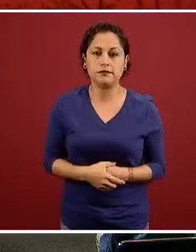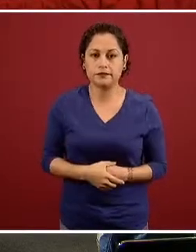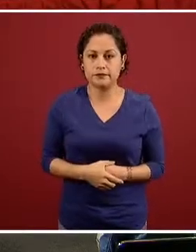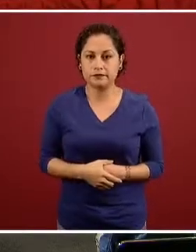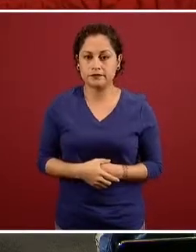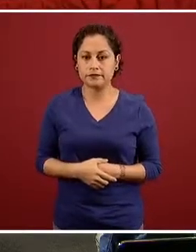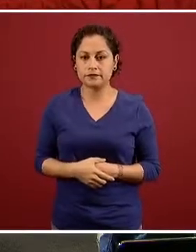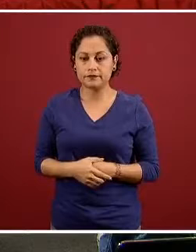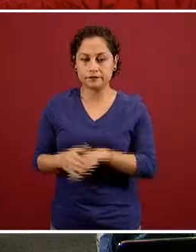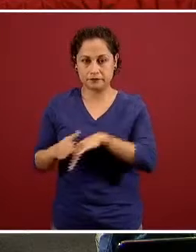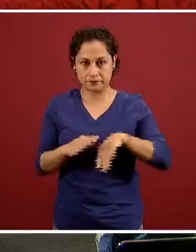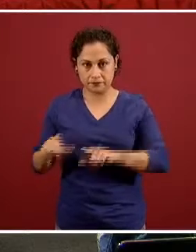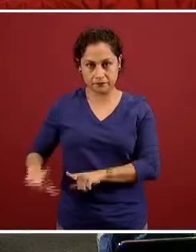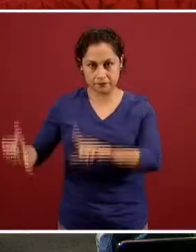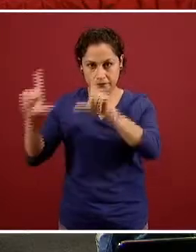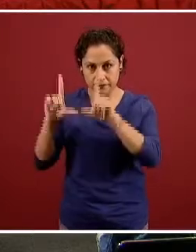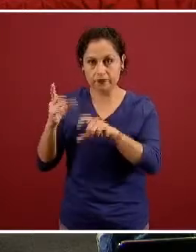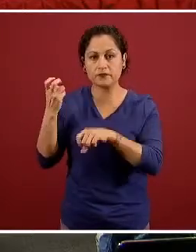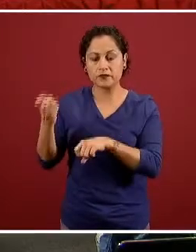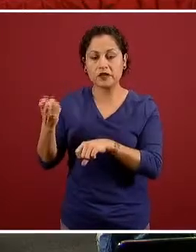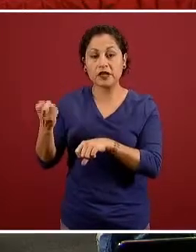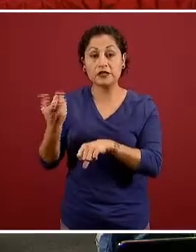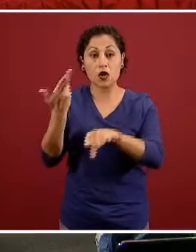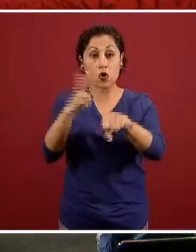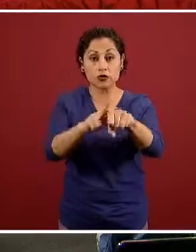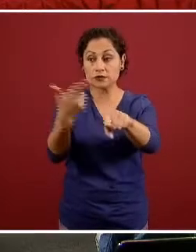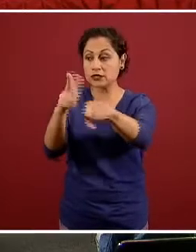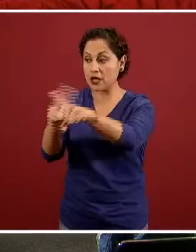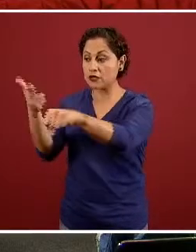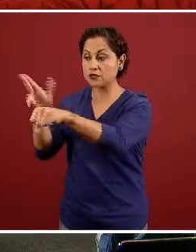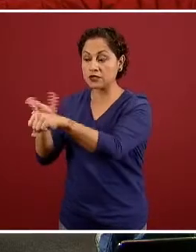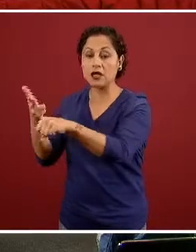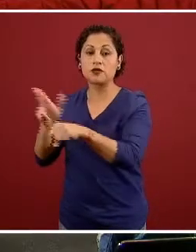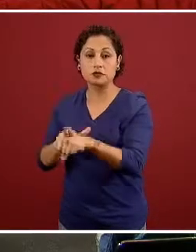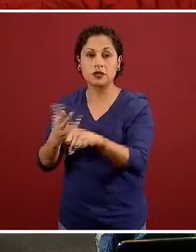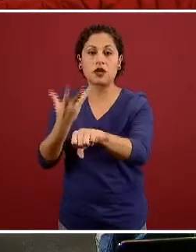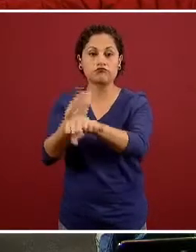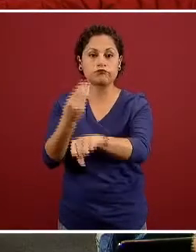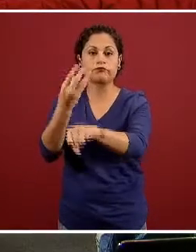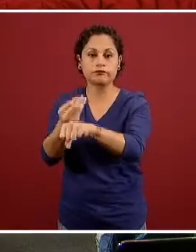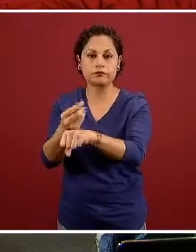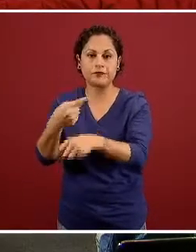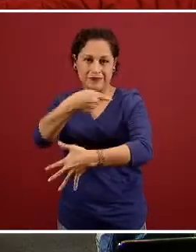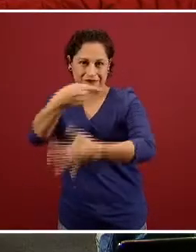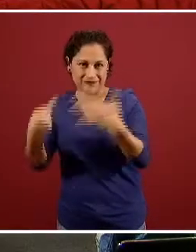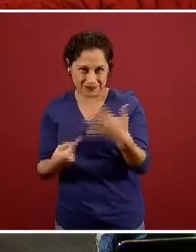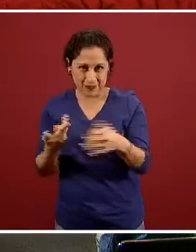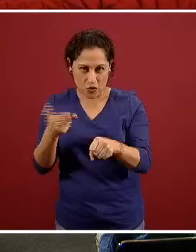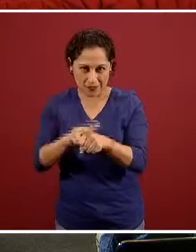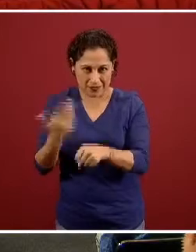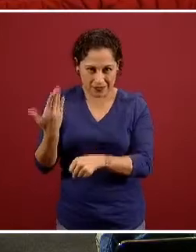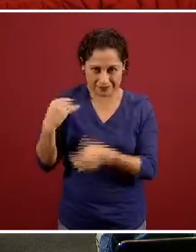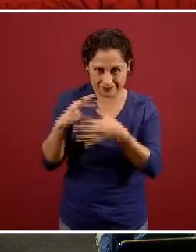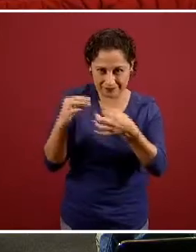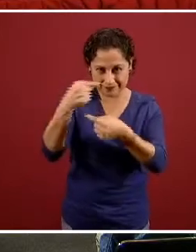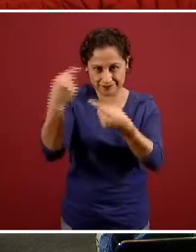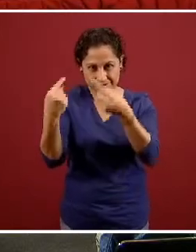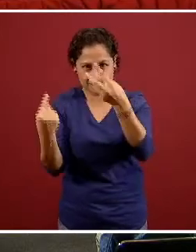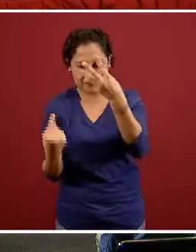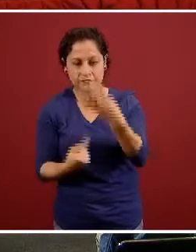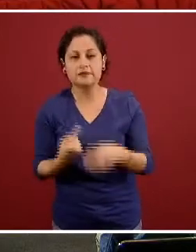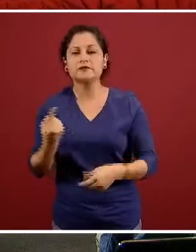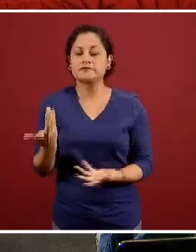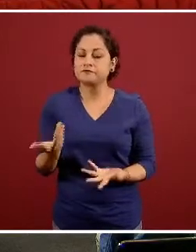La reconversión hospitalaria en estos hospitales que les nombré, bueno, voy a aprovechar para agradecer a